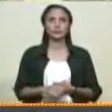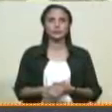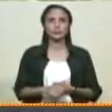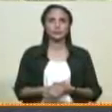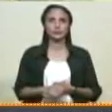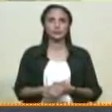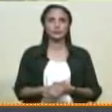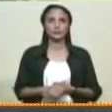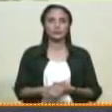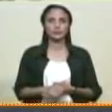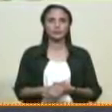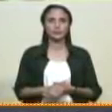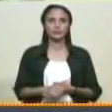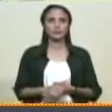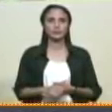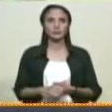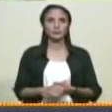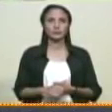El día